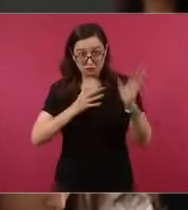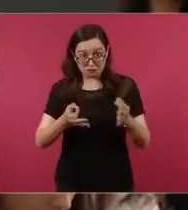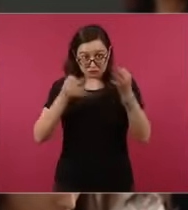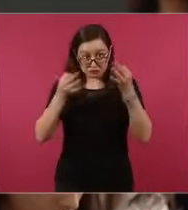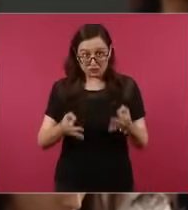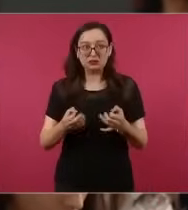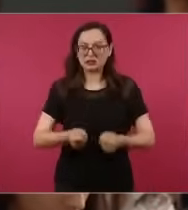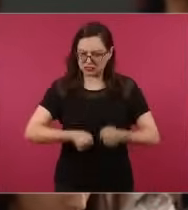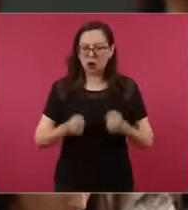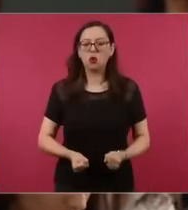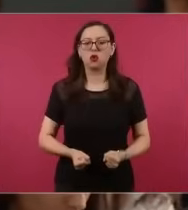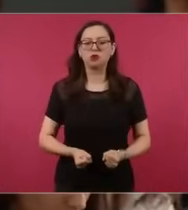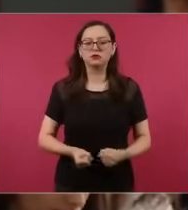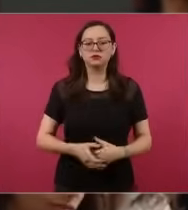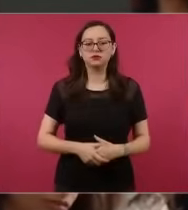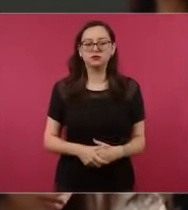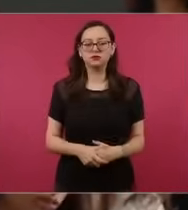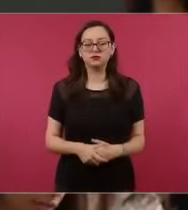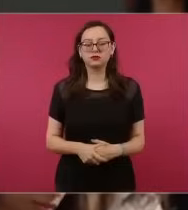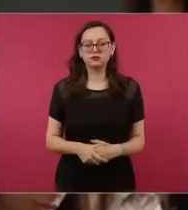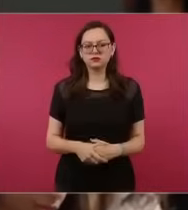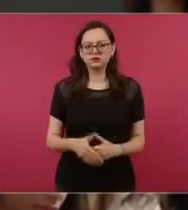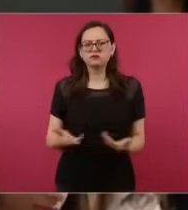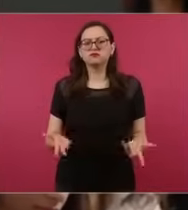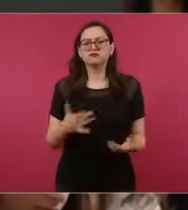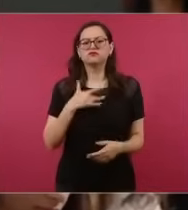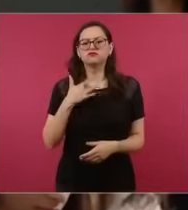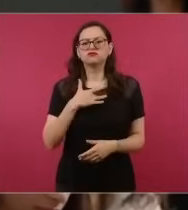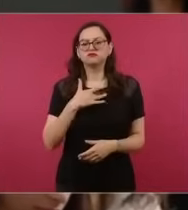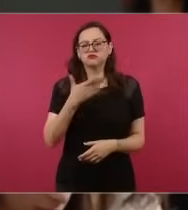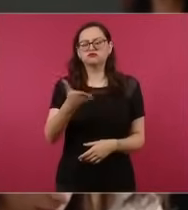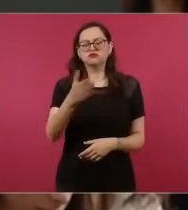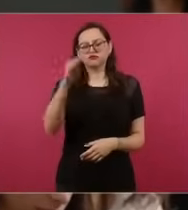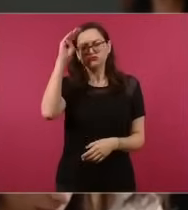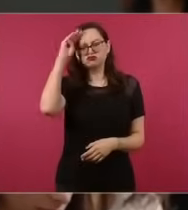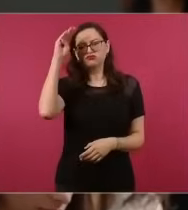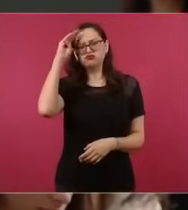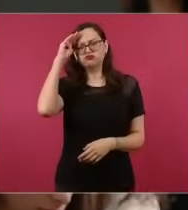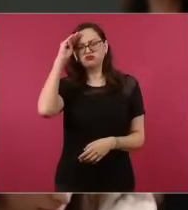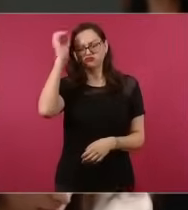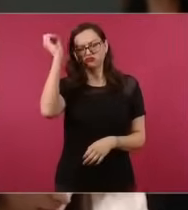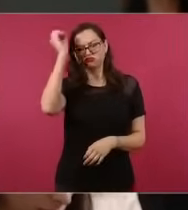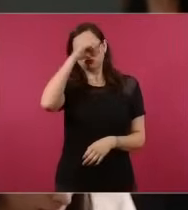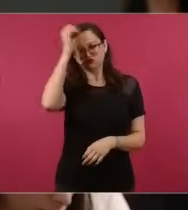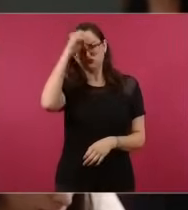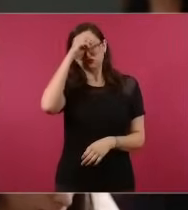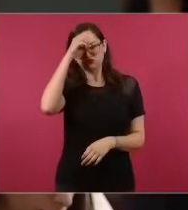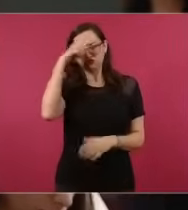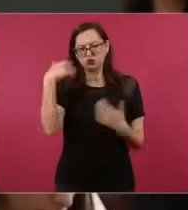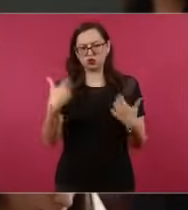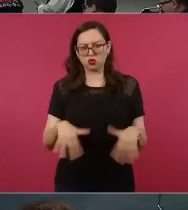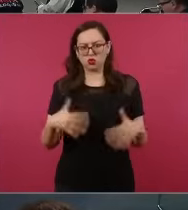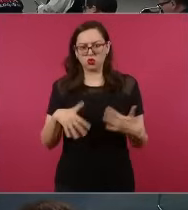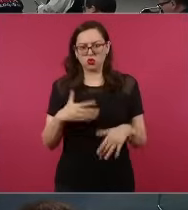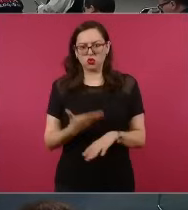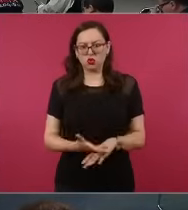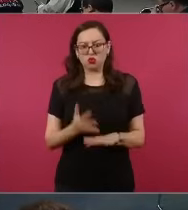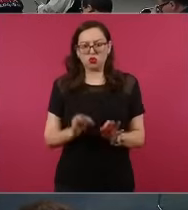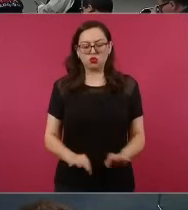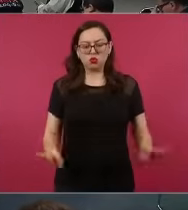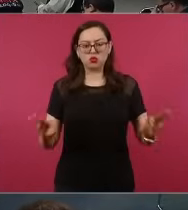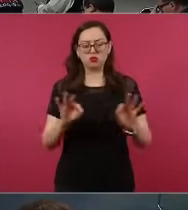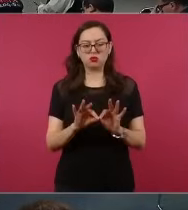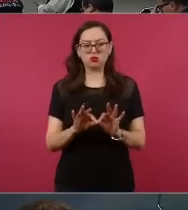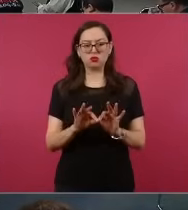investidura. Una reflexión, presidente, acerca de este tema que me parece fundamental cuando